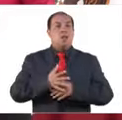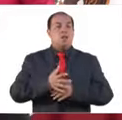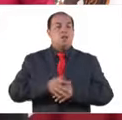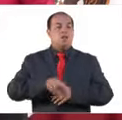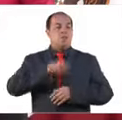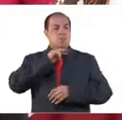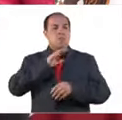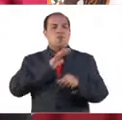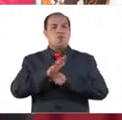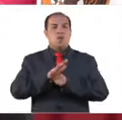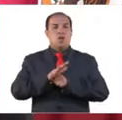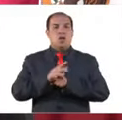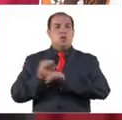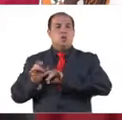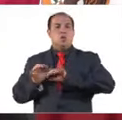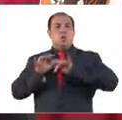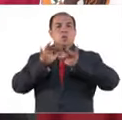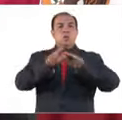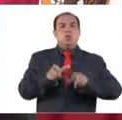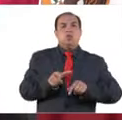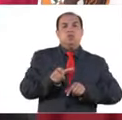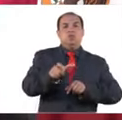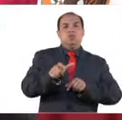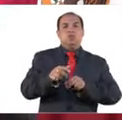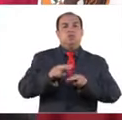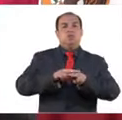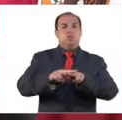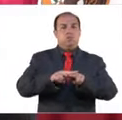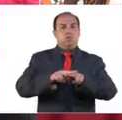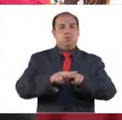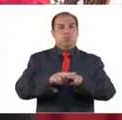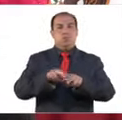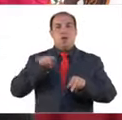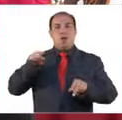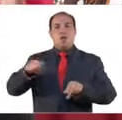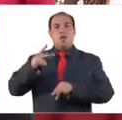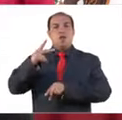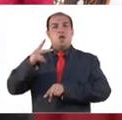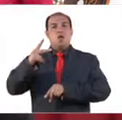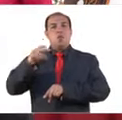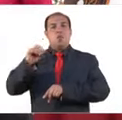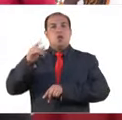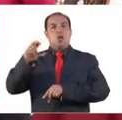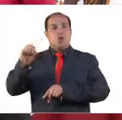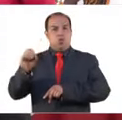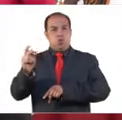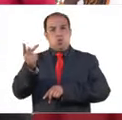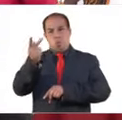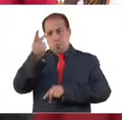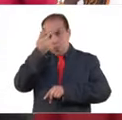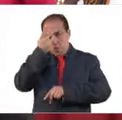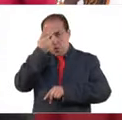ciclovía. Entonces hizo la ciclovía desde Polanco hasta Morelos,